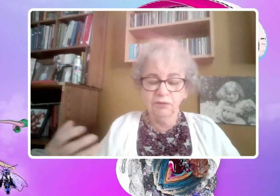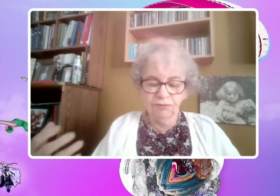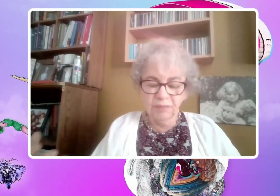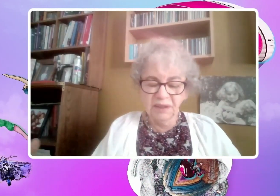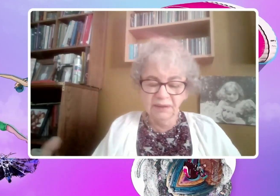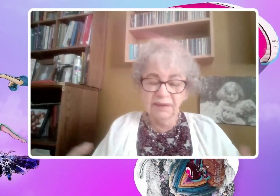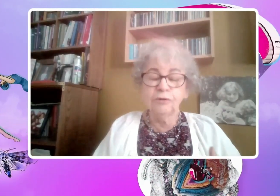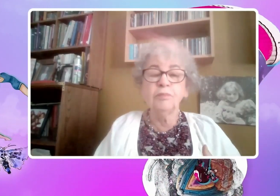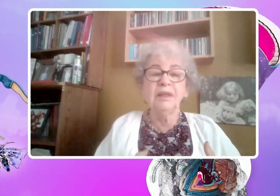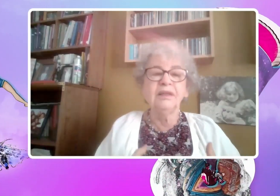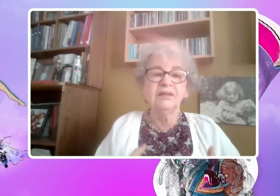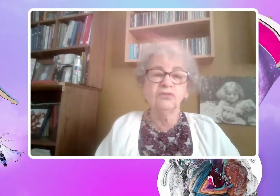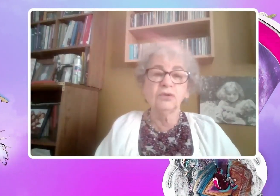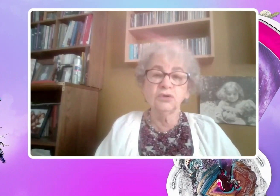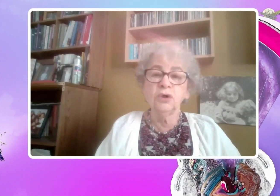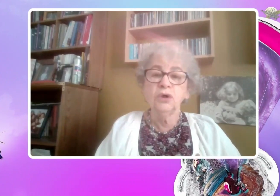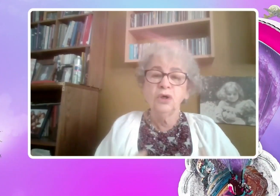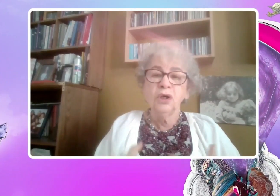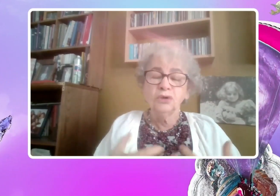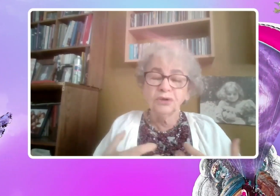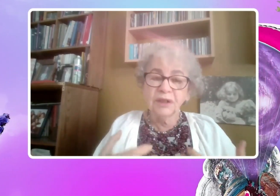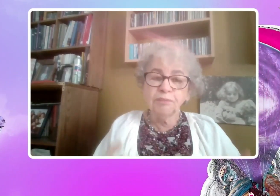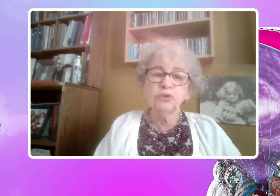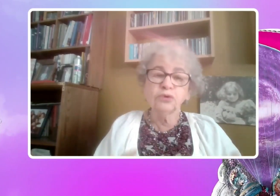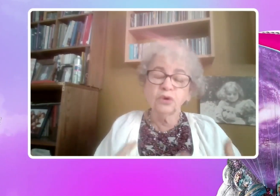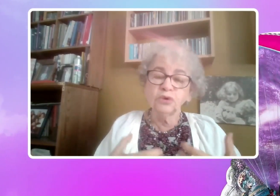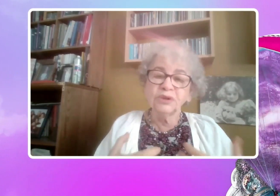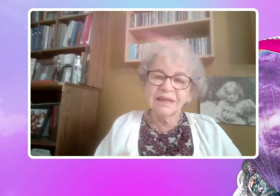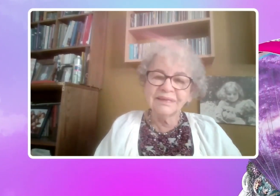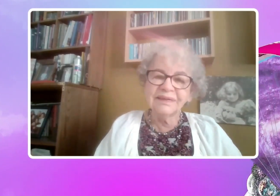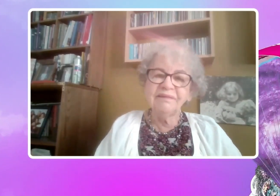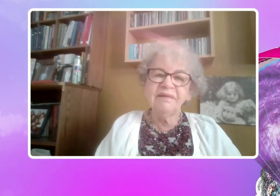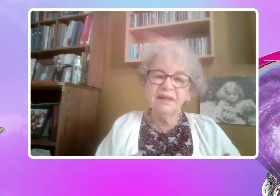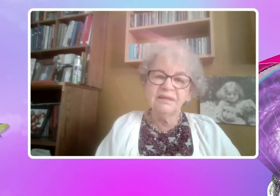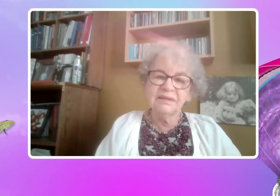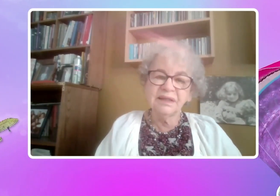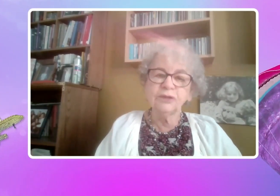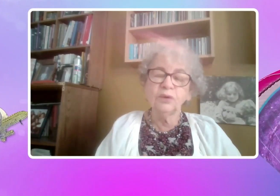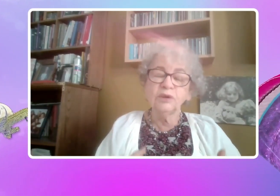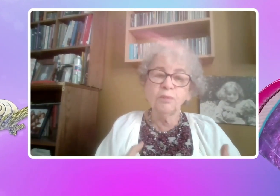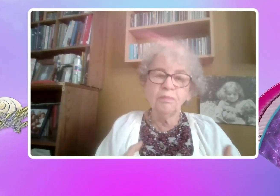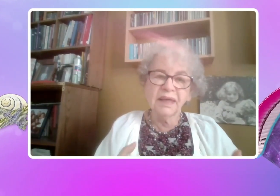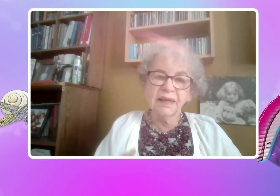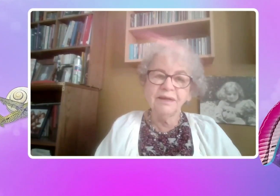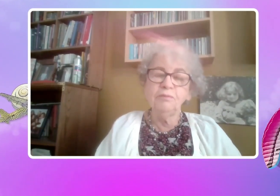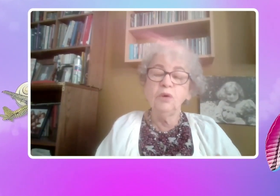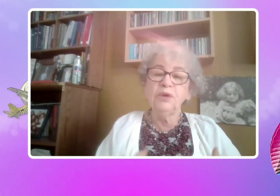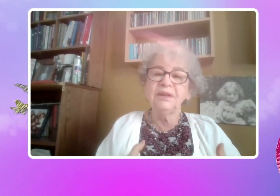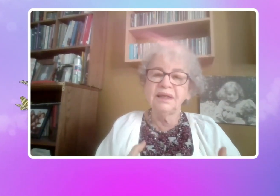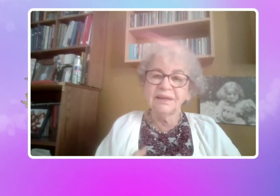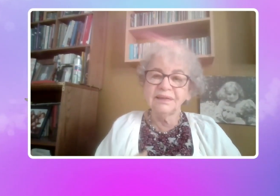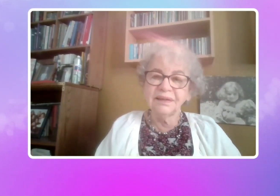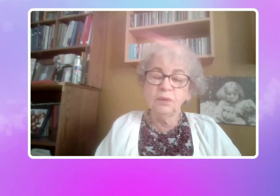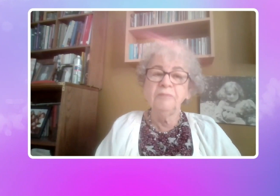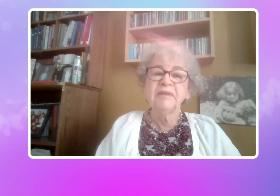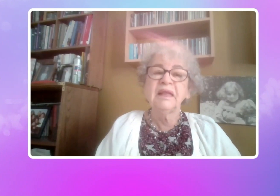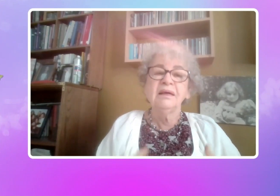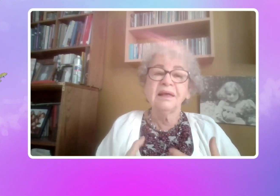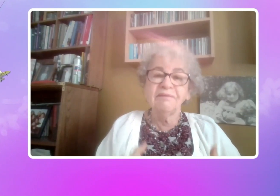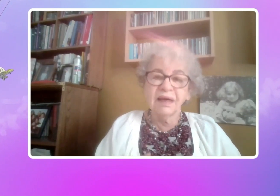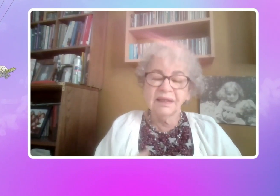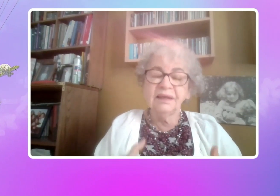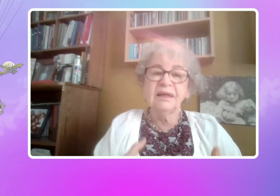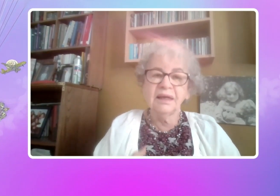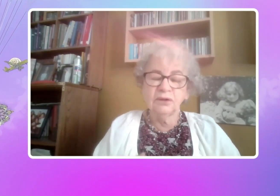reconocimiento al movimiento feminista del 2018, donde puso con tanta evidencia todos estos mecanismos